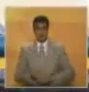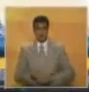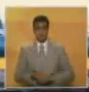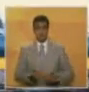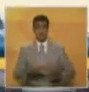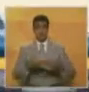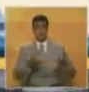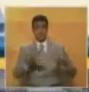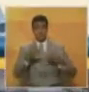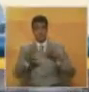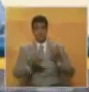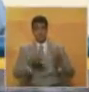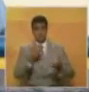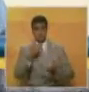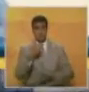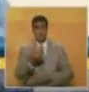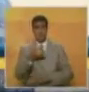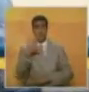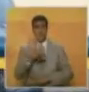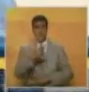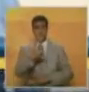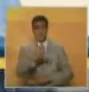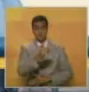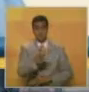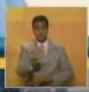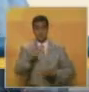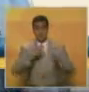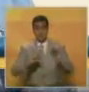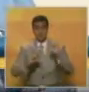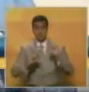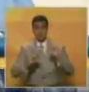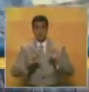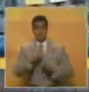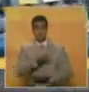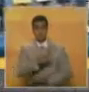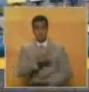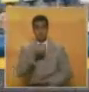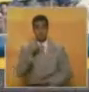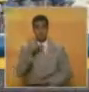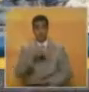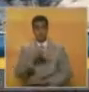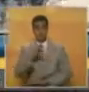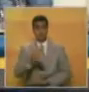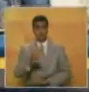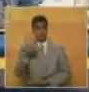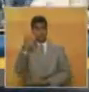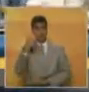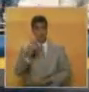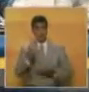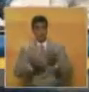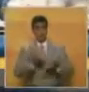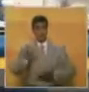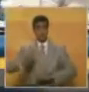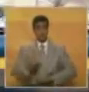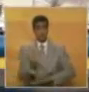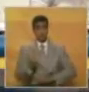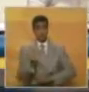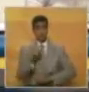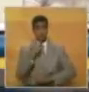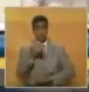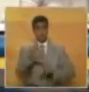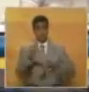Espacio Público subrayó el fallecimiento de 6 ciudadanos durante manifestaciones. 4 de ellos perdieron la vida por la supuesta actuación de los cuerpos de seguridad del